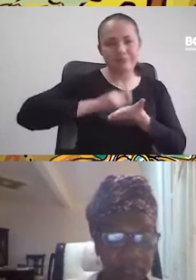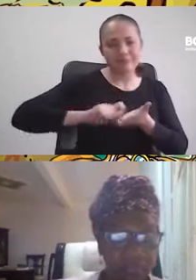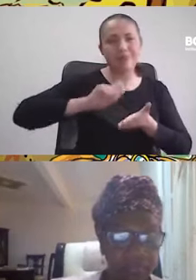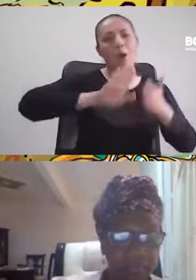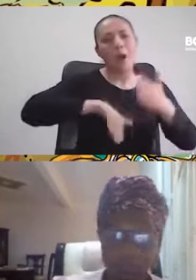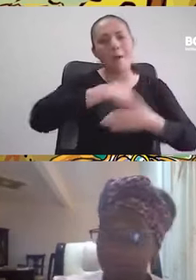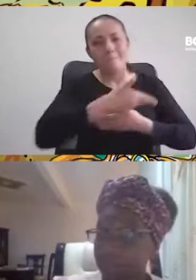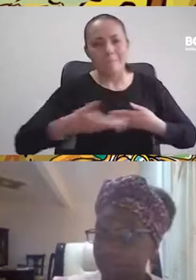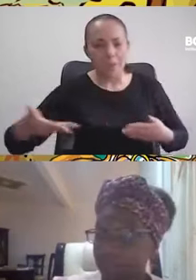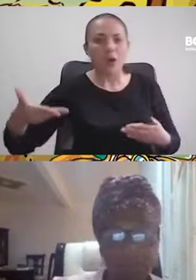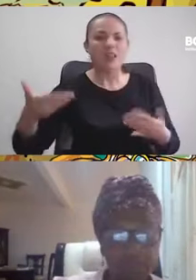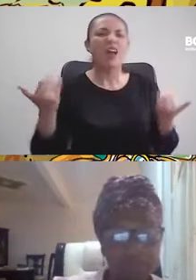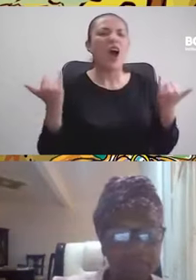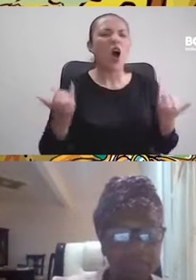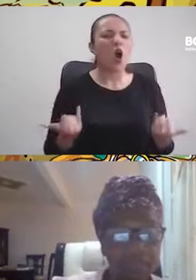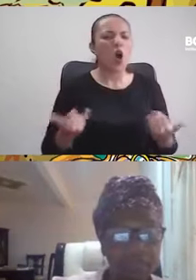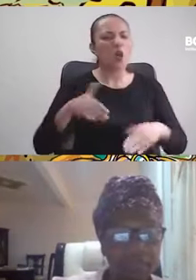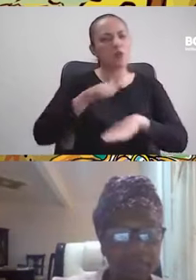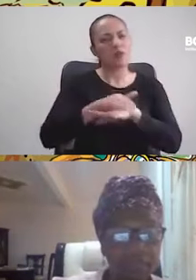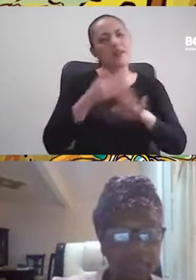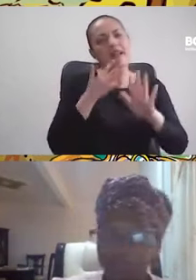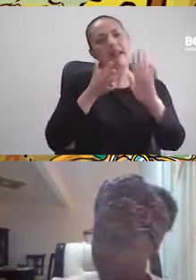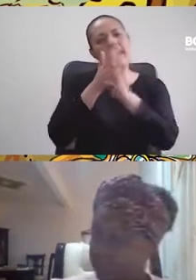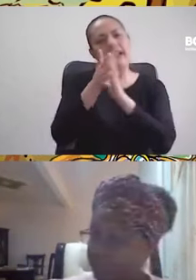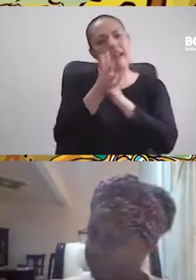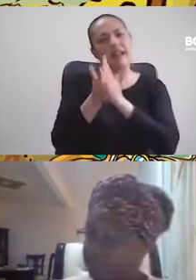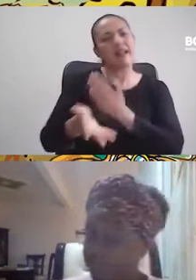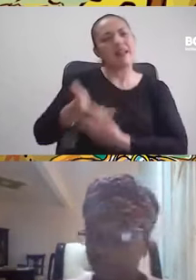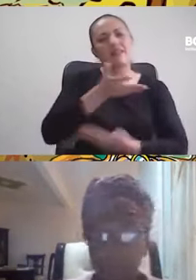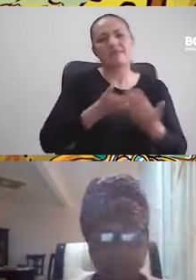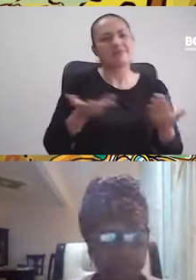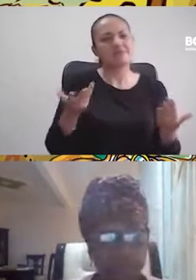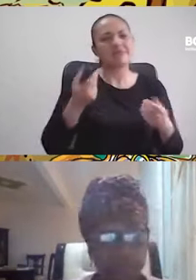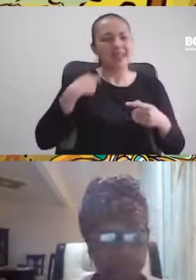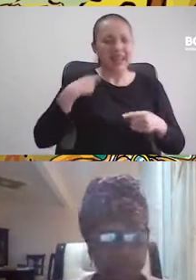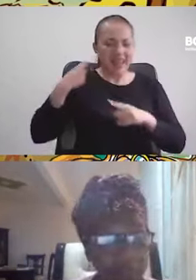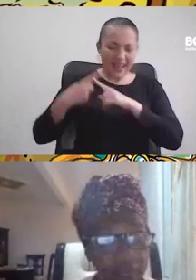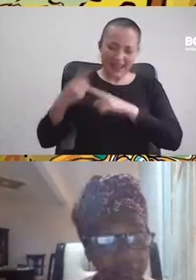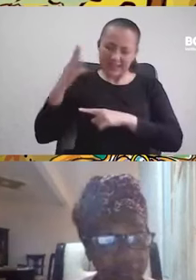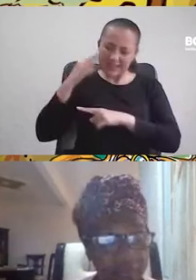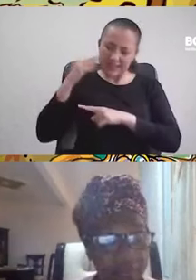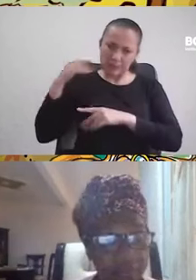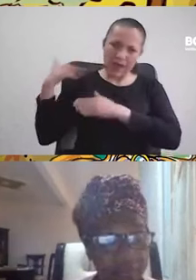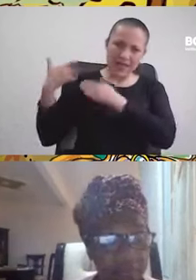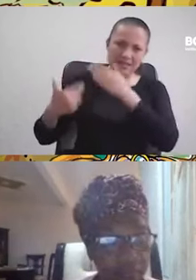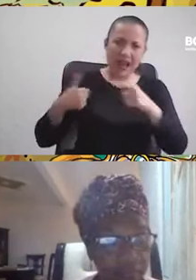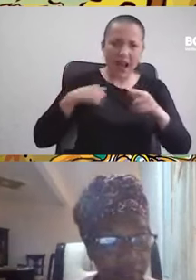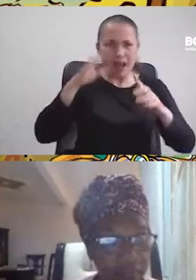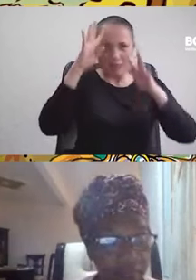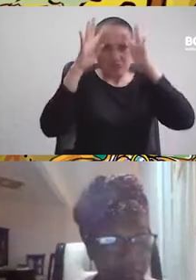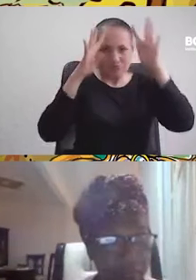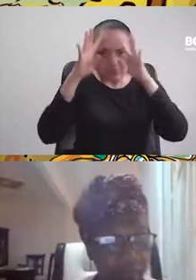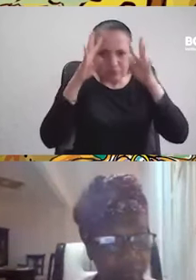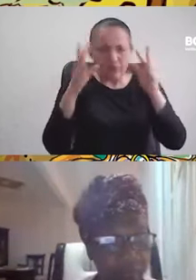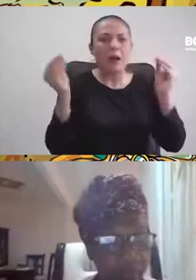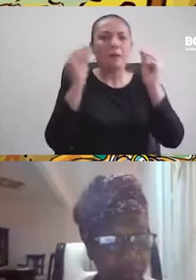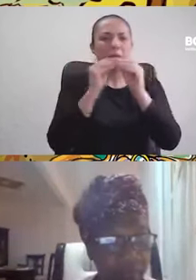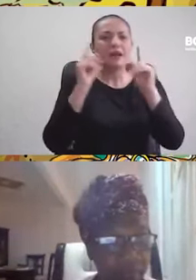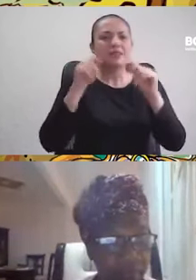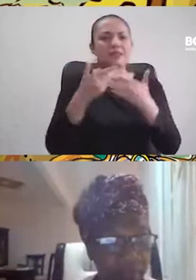tarde quiero compartir un poco de toda mi experiencia creativa, pero también lectora.